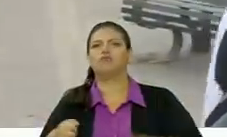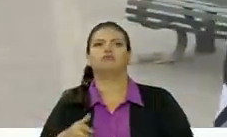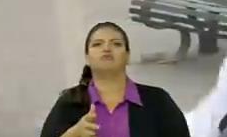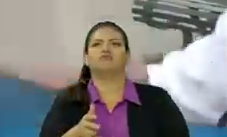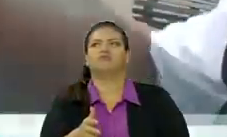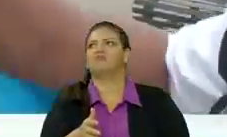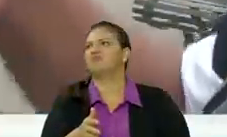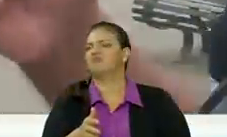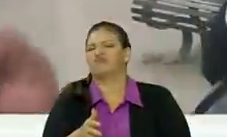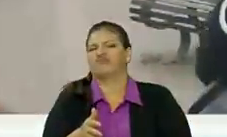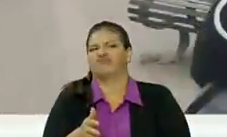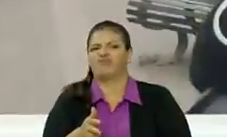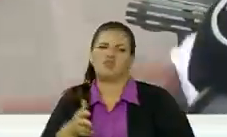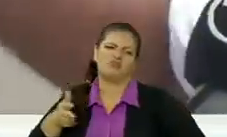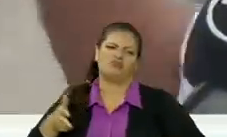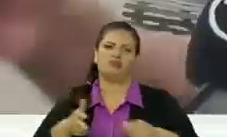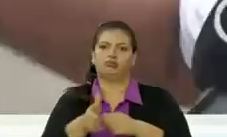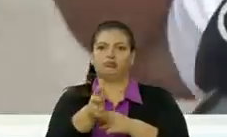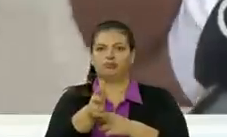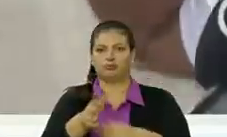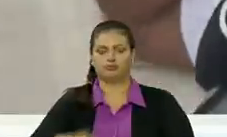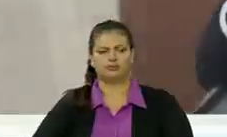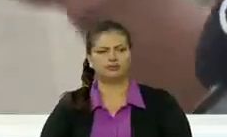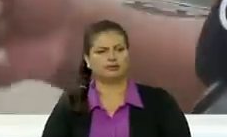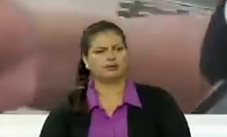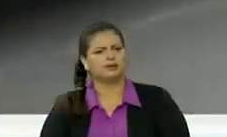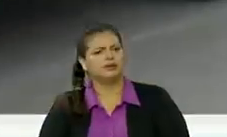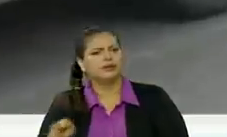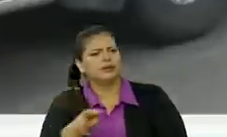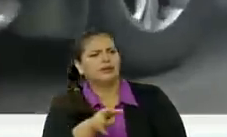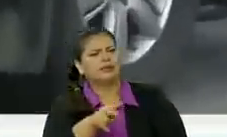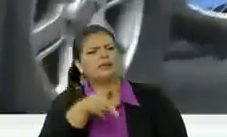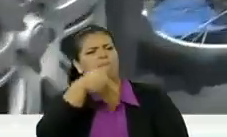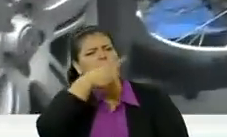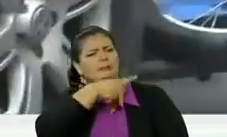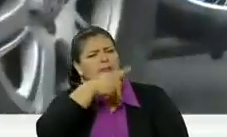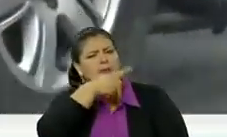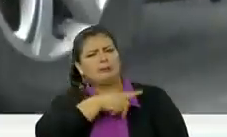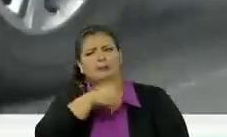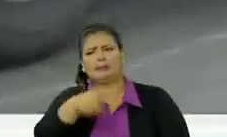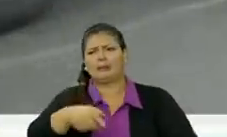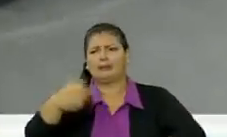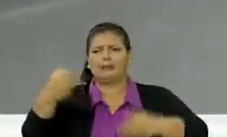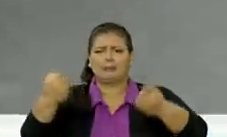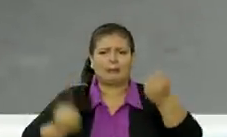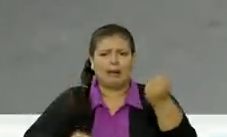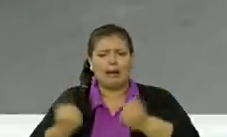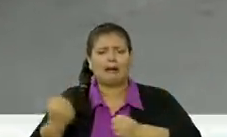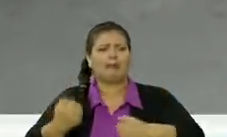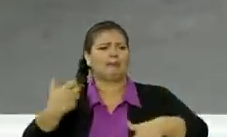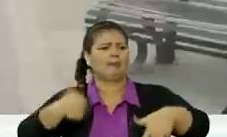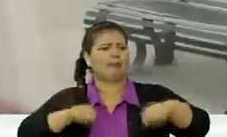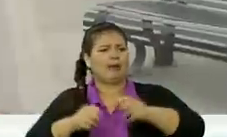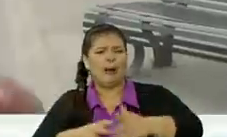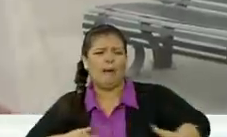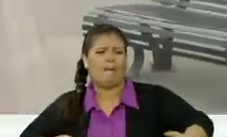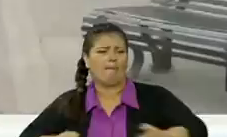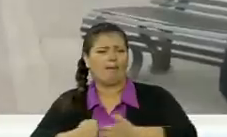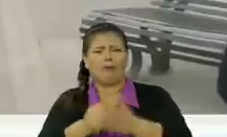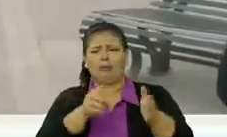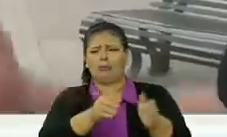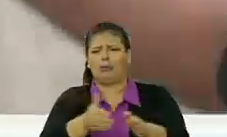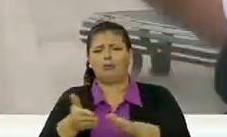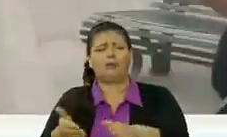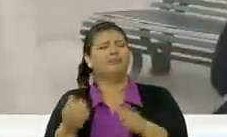lamentable que en nuestra capital todavía tengamos muertos. Problemas de tránsito que podíamos